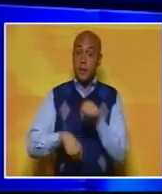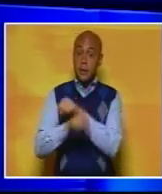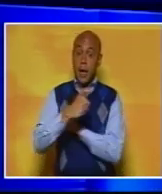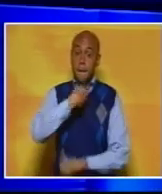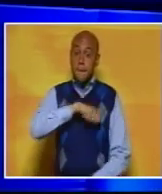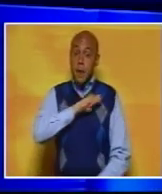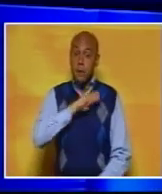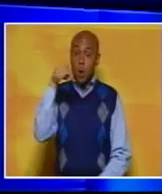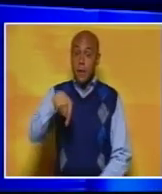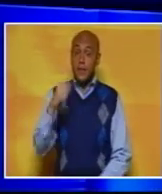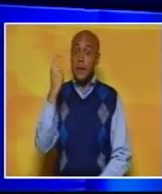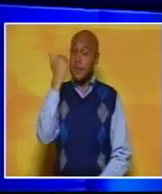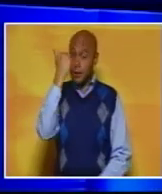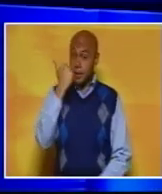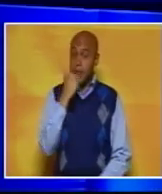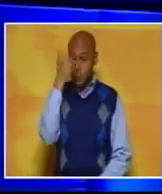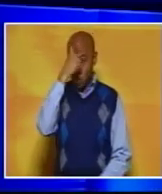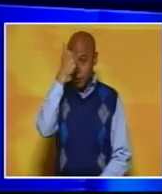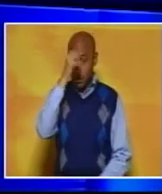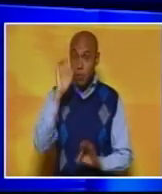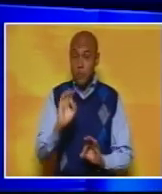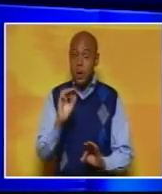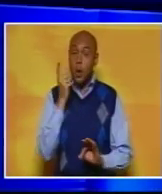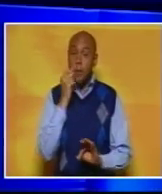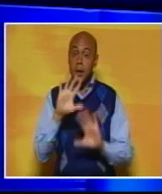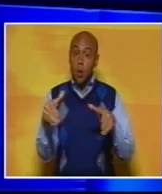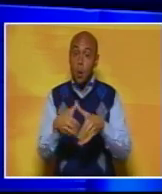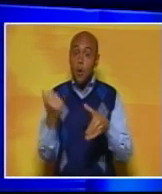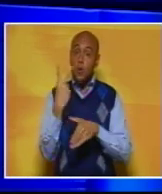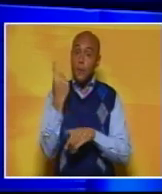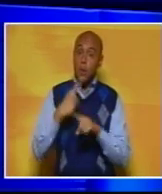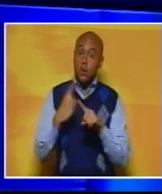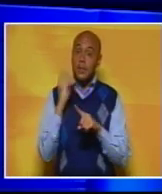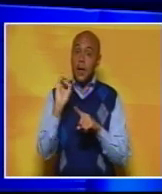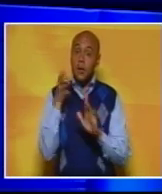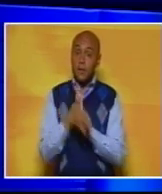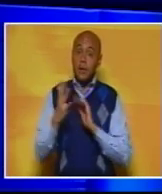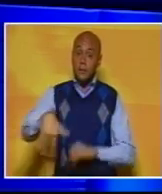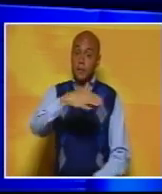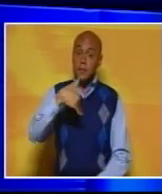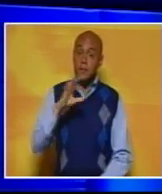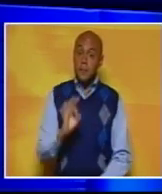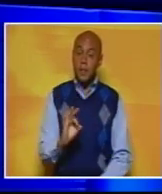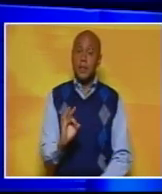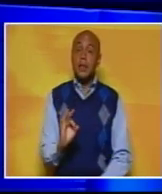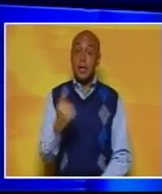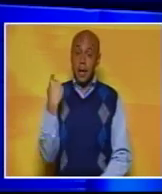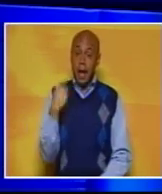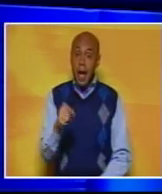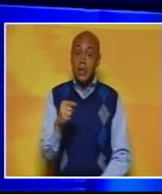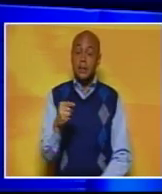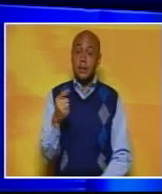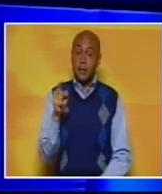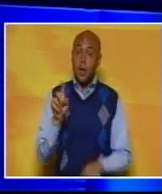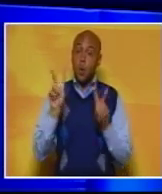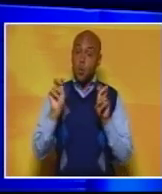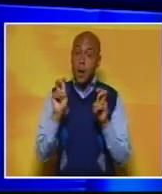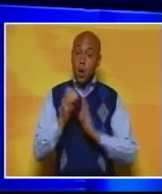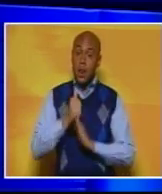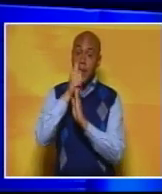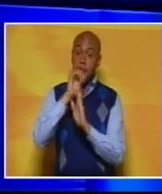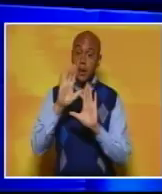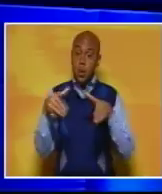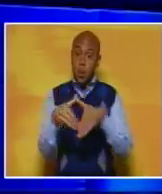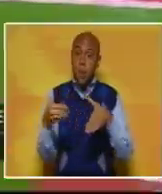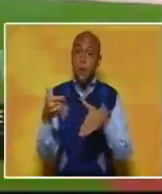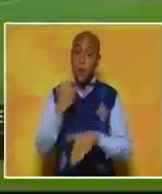porque este domingo el Real Madrid venció al Fútbol Club Barcelona 2-0 en el Estadio Santiago Bernabéu y es el nuevo líder de la Primera División